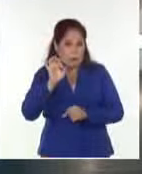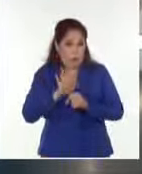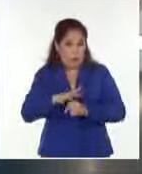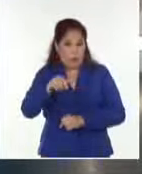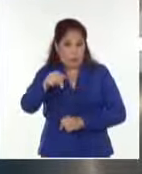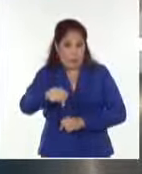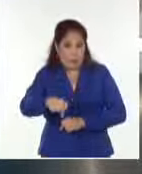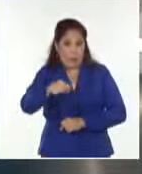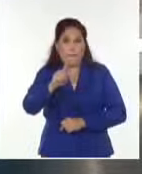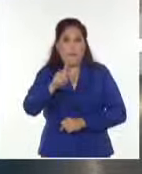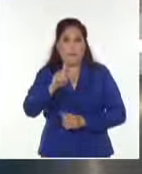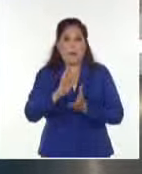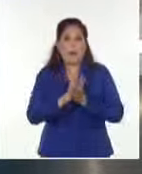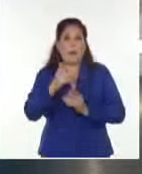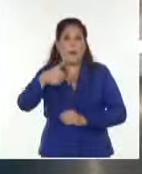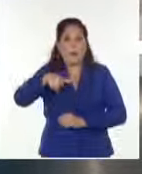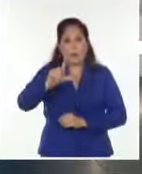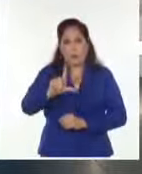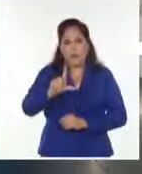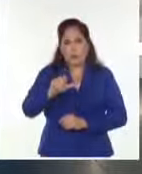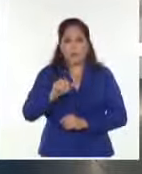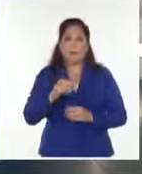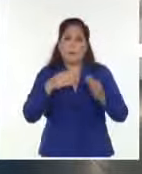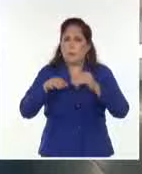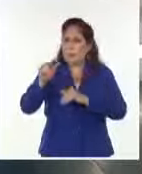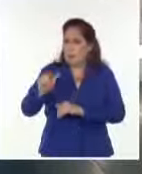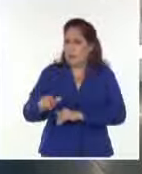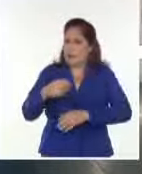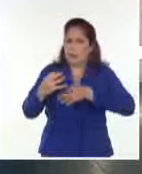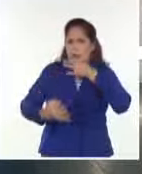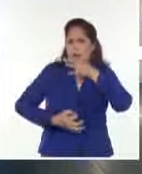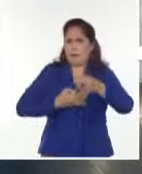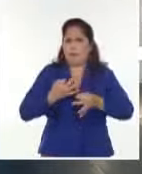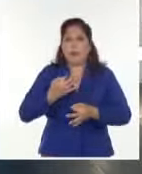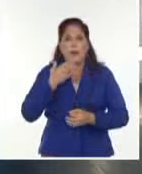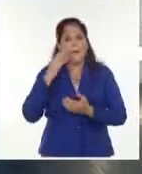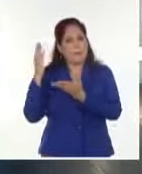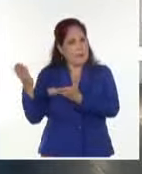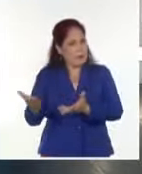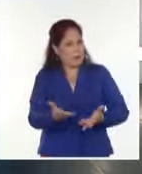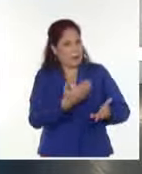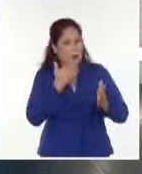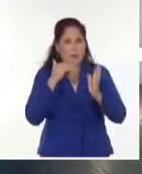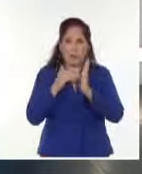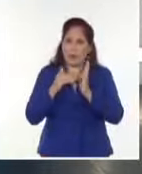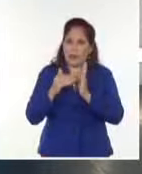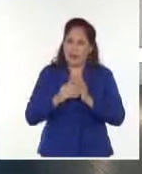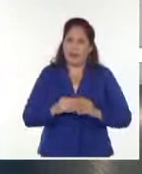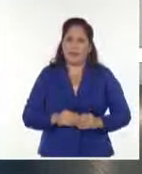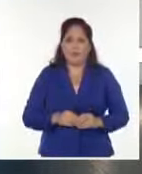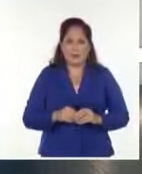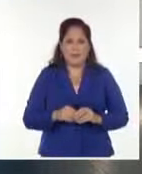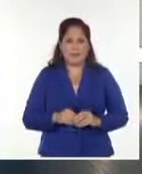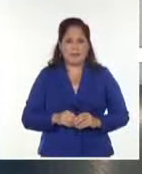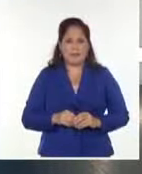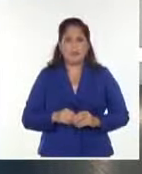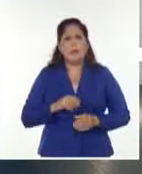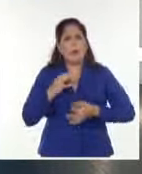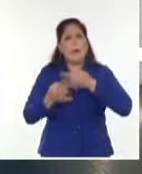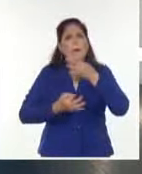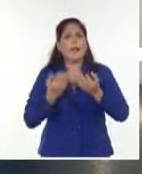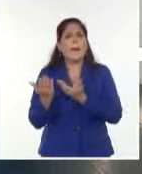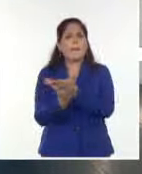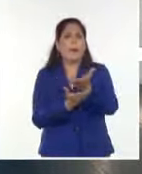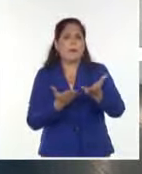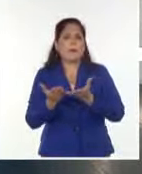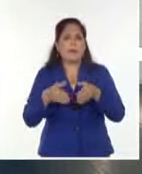el 1 de junio. Qué mejor que hacerlo con nuestra máster Ginelis Bermúdez. Bienvenida, muy buenas tardes. Qué bueno Gracias, que podamos Indira. compartir y sobre todo dialogar. Ya el